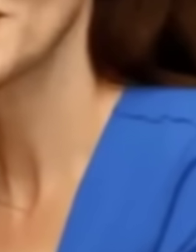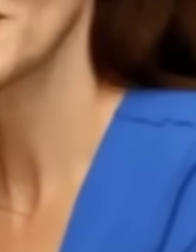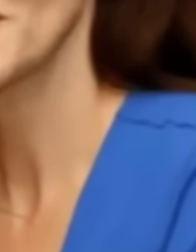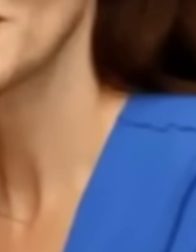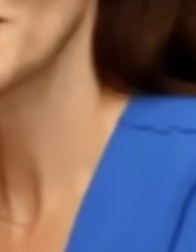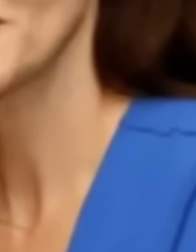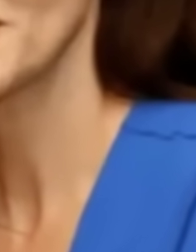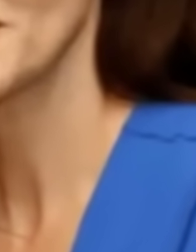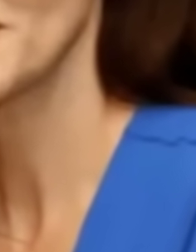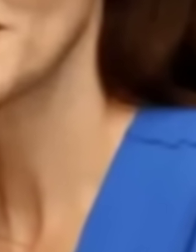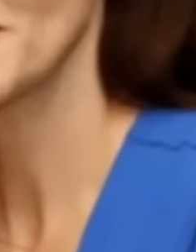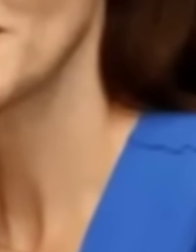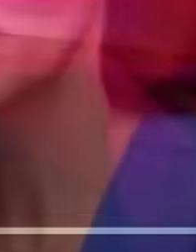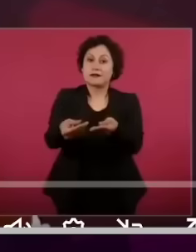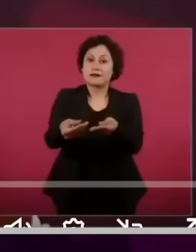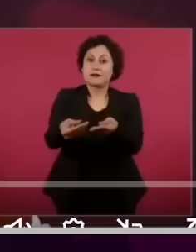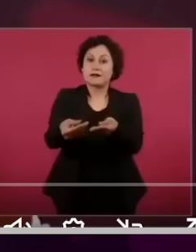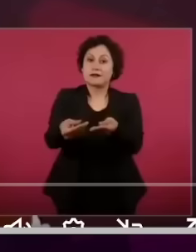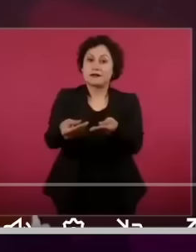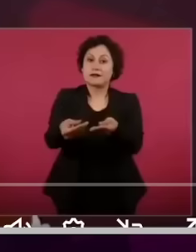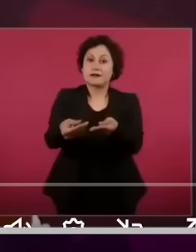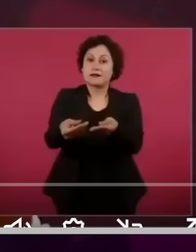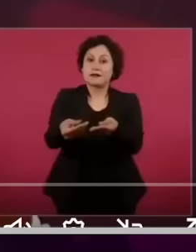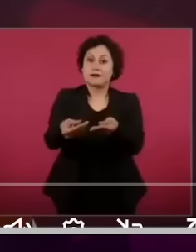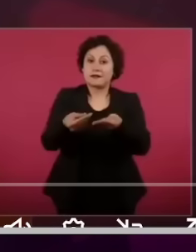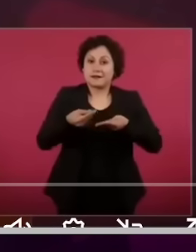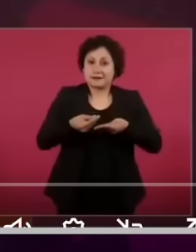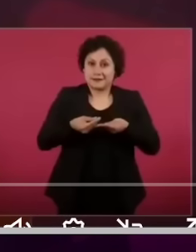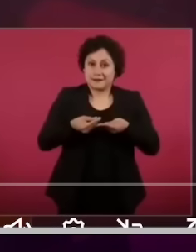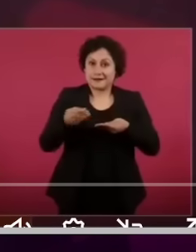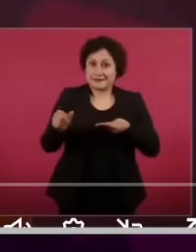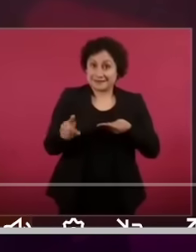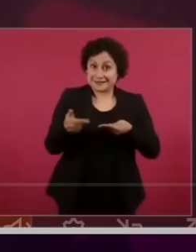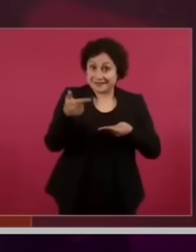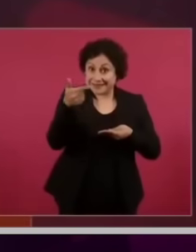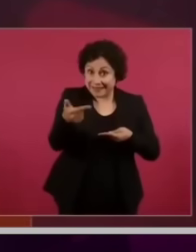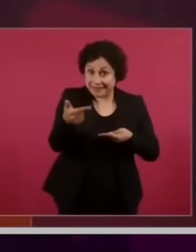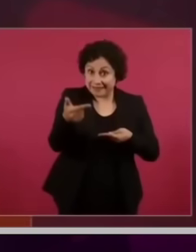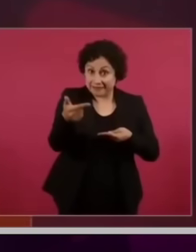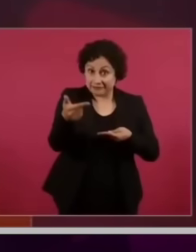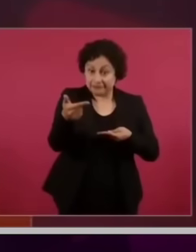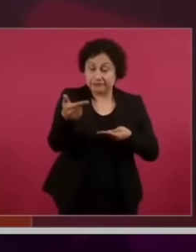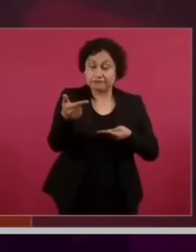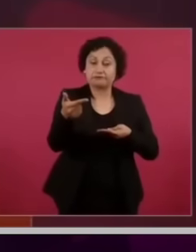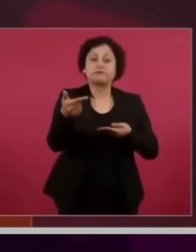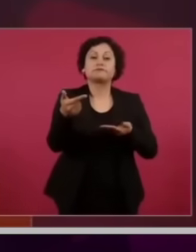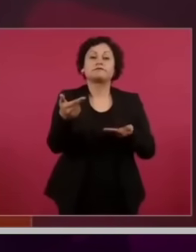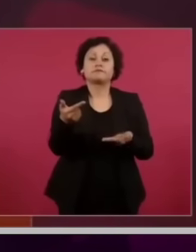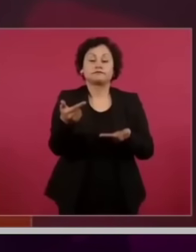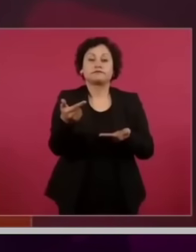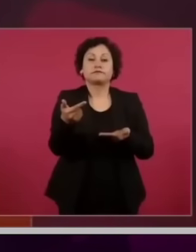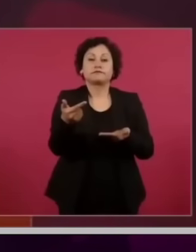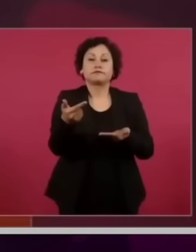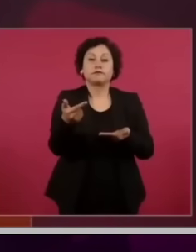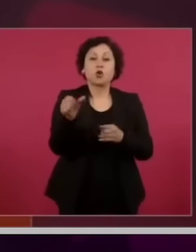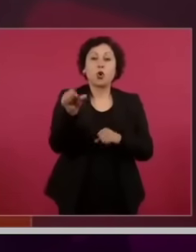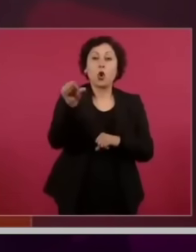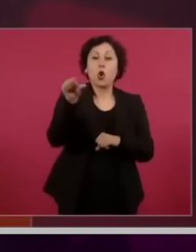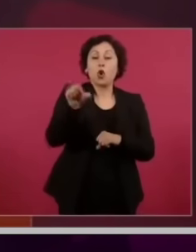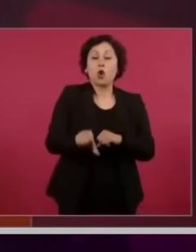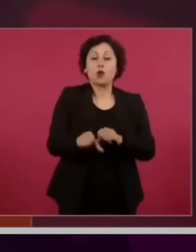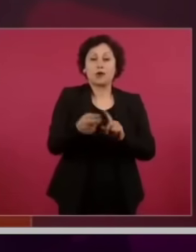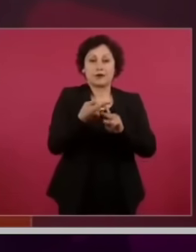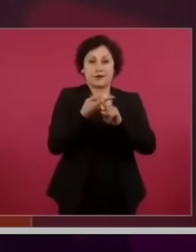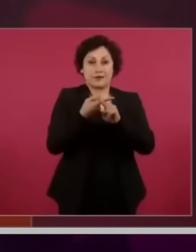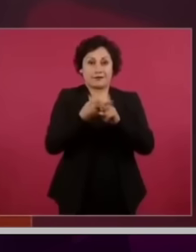de lo que pues aclaró Rosa Isela el día de hoy. Y de ellos, a partir de hoy,